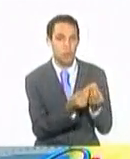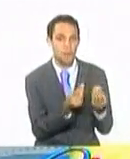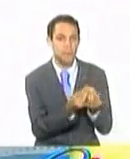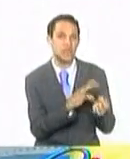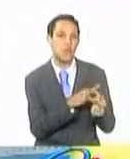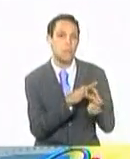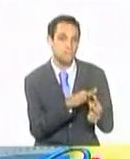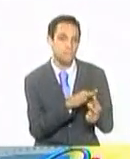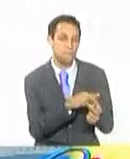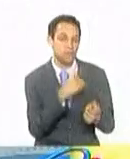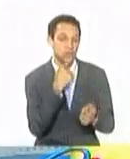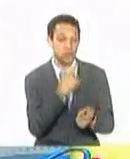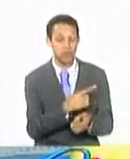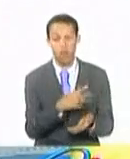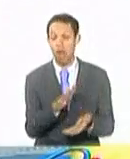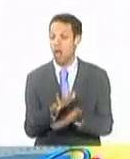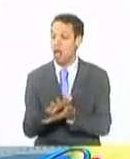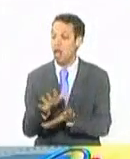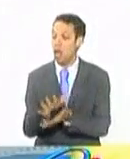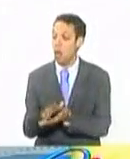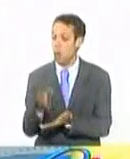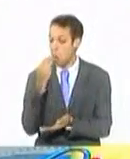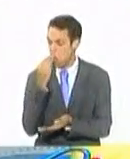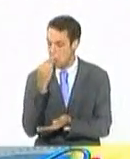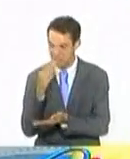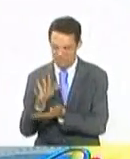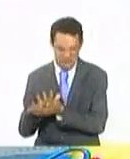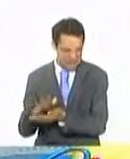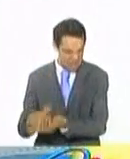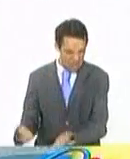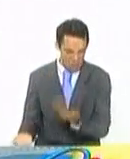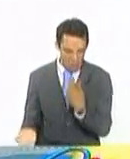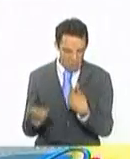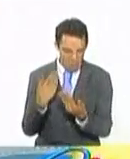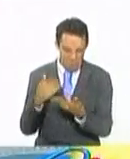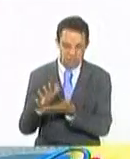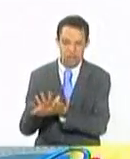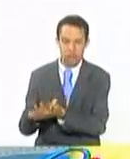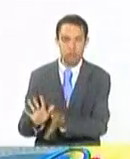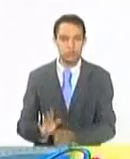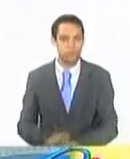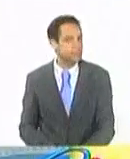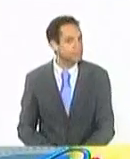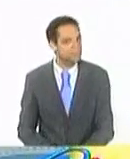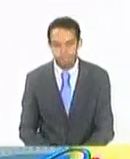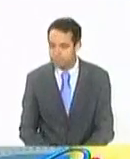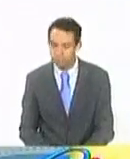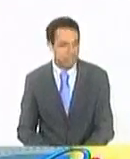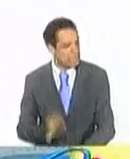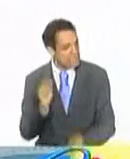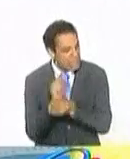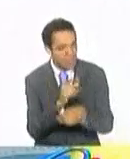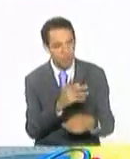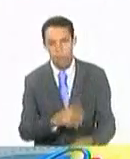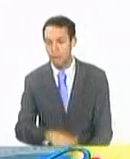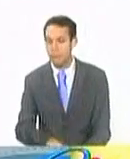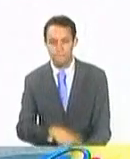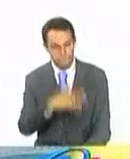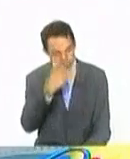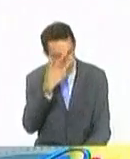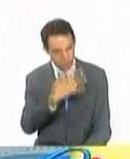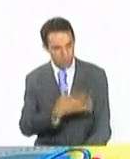que le están saliendo a los pacientes con el cuento coma lo que quiera me perdonarán ellos porque sé que también muchos lo